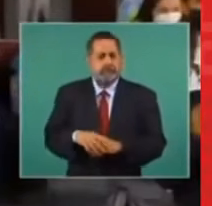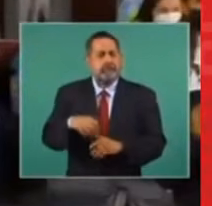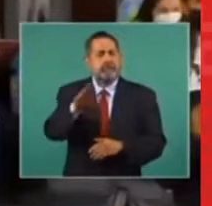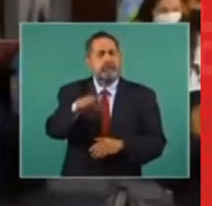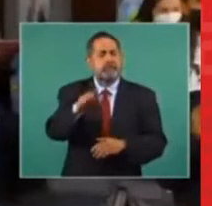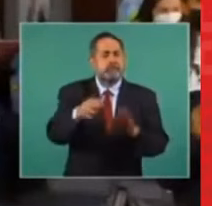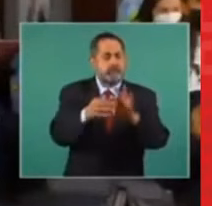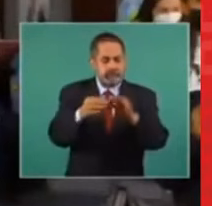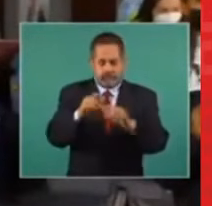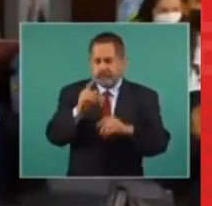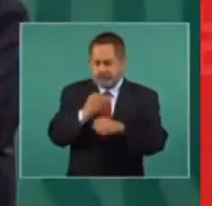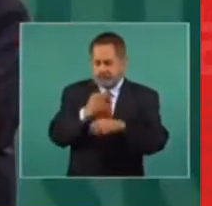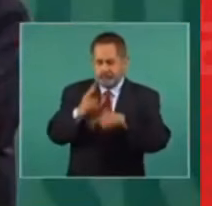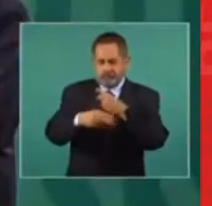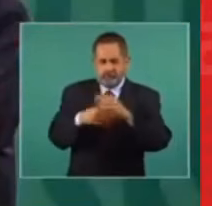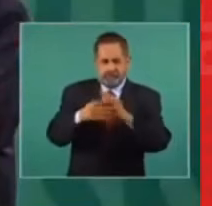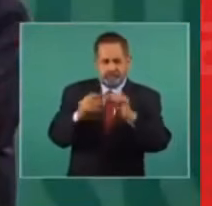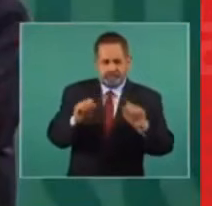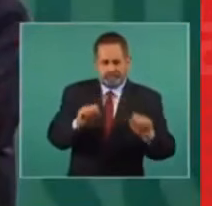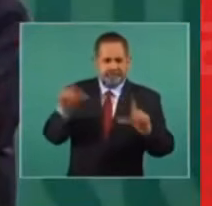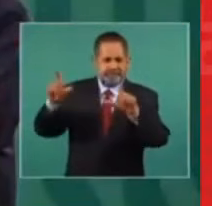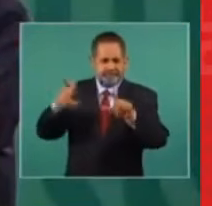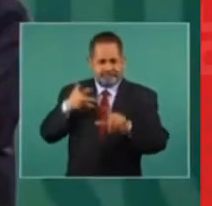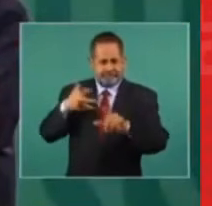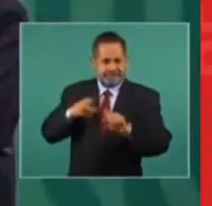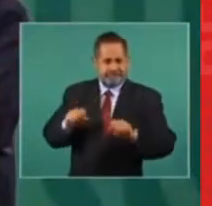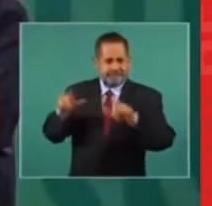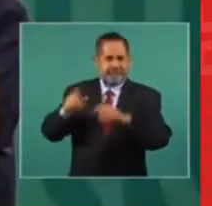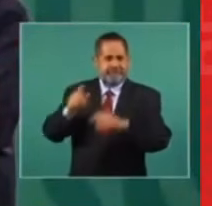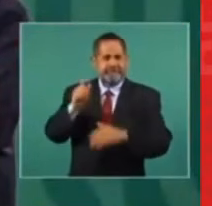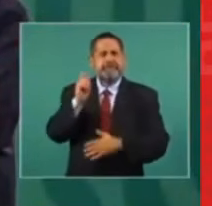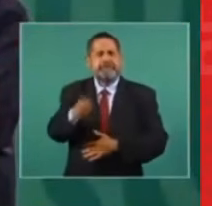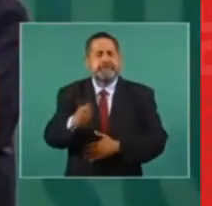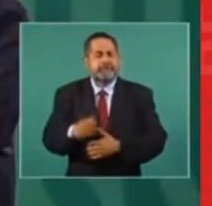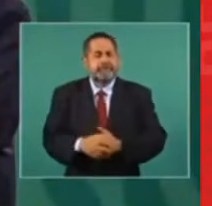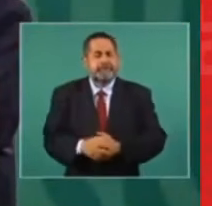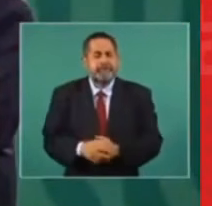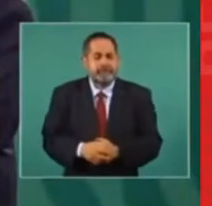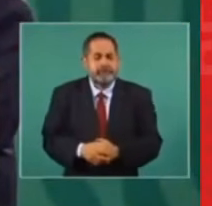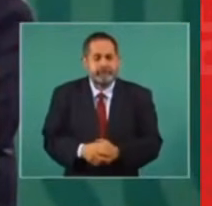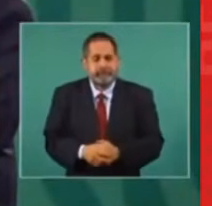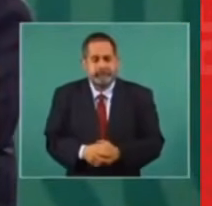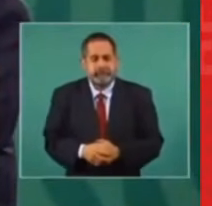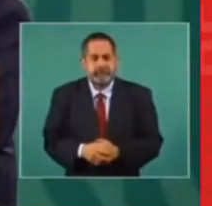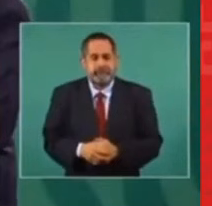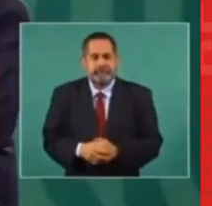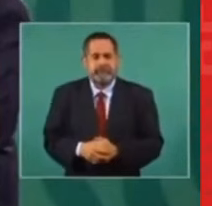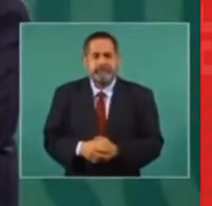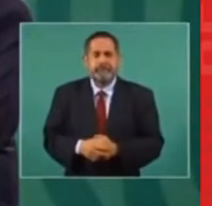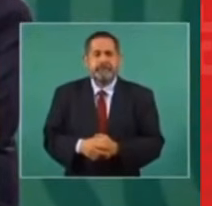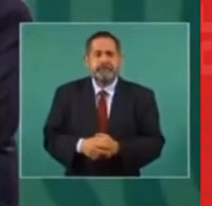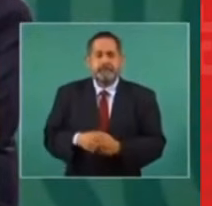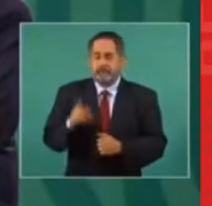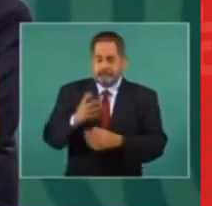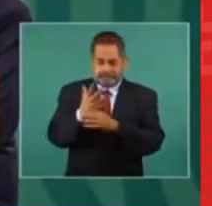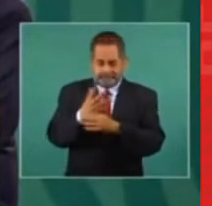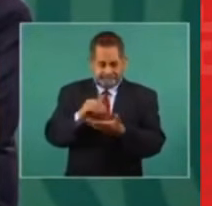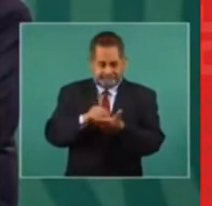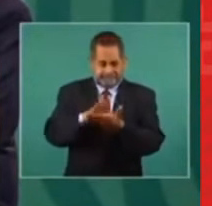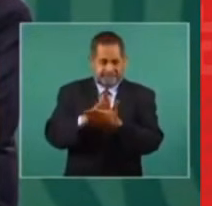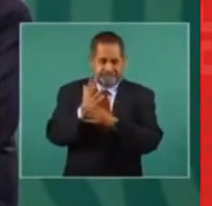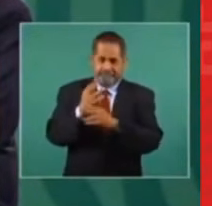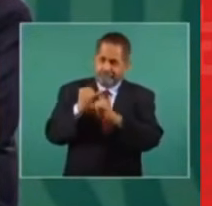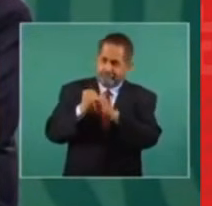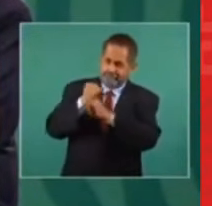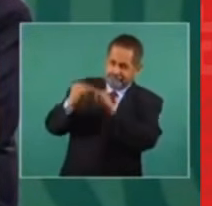es sino esa máxima expresión de los intentos de ciertos medios por mostrar ese otro México, y que creo que también esto no